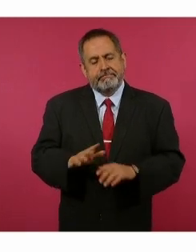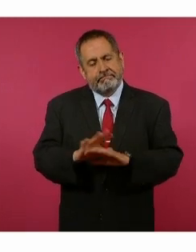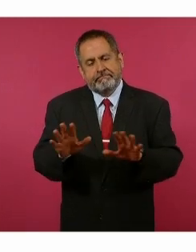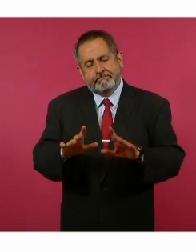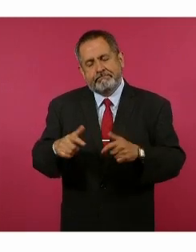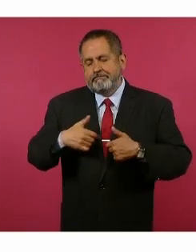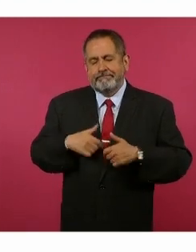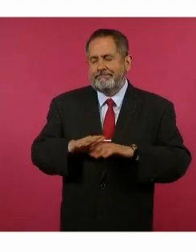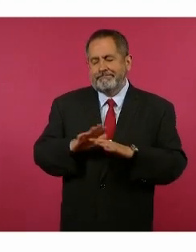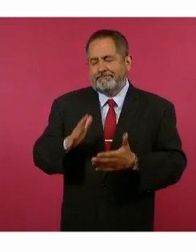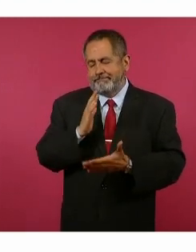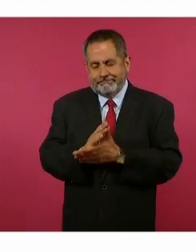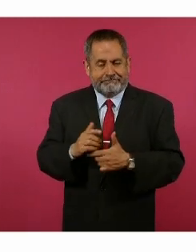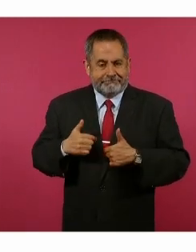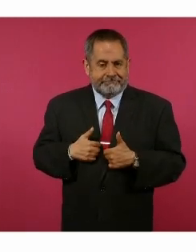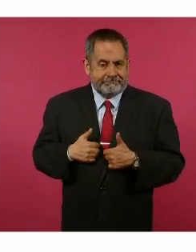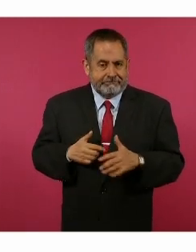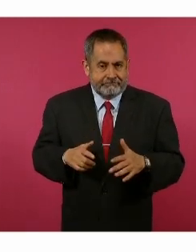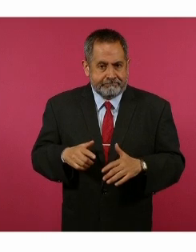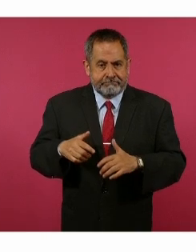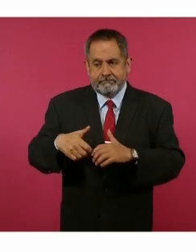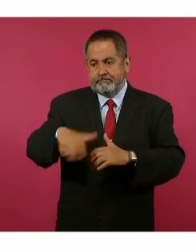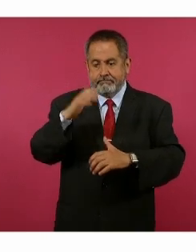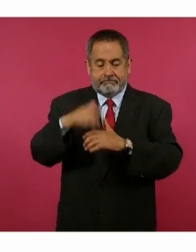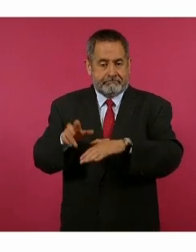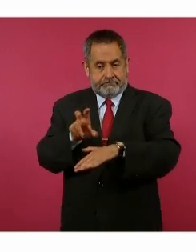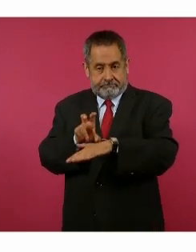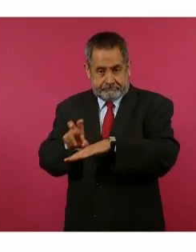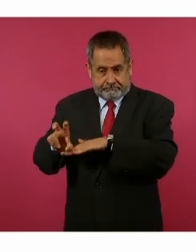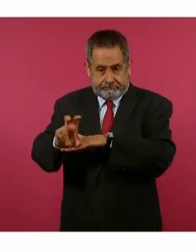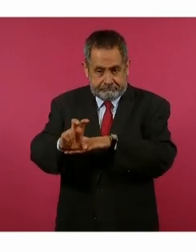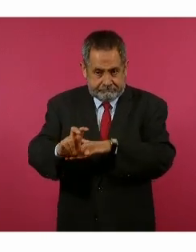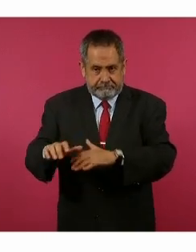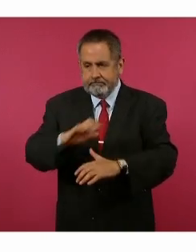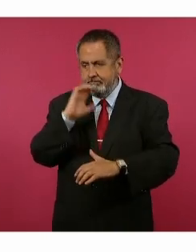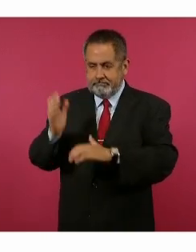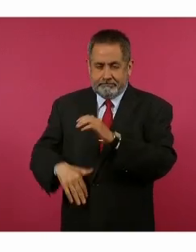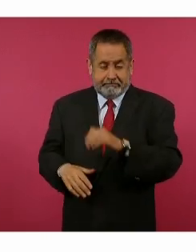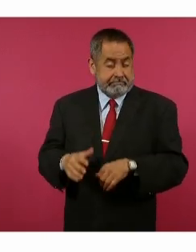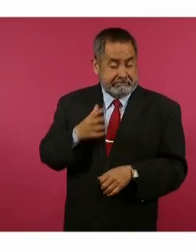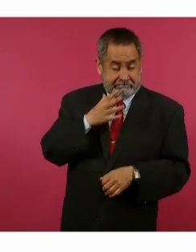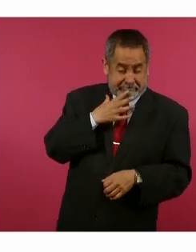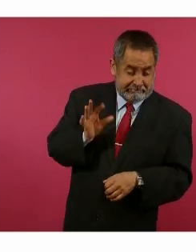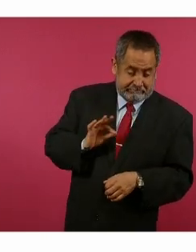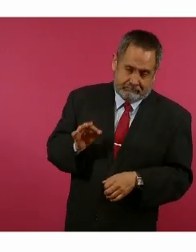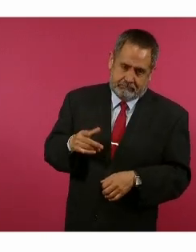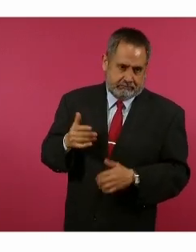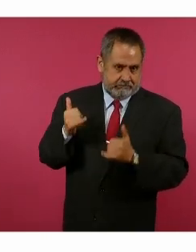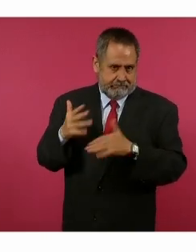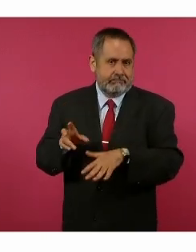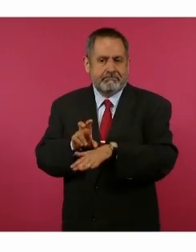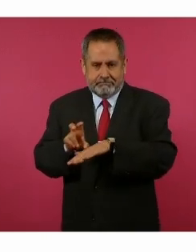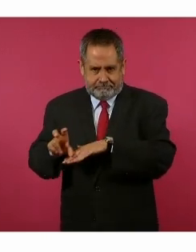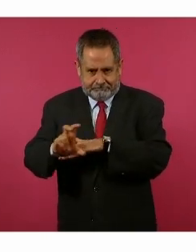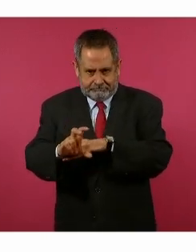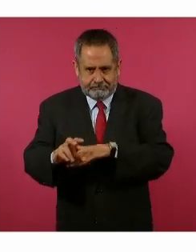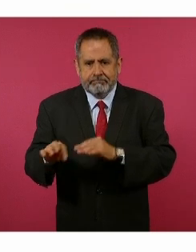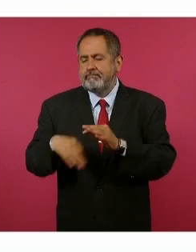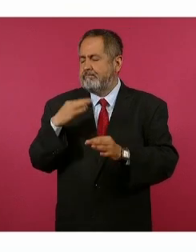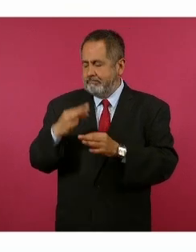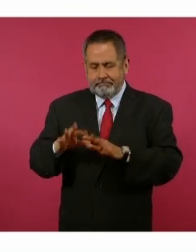Nosotros vamos a tener terminado el Tren Maya, que no es poca cosa. Nosotros vamos a